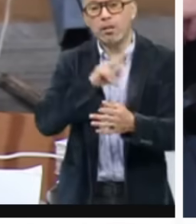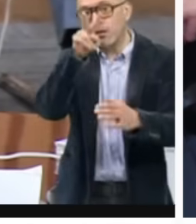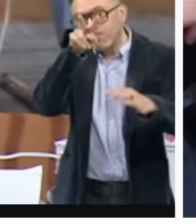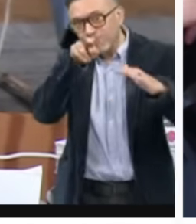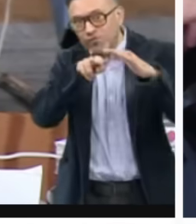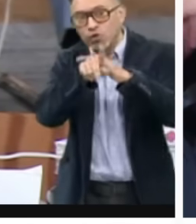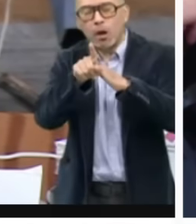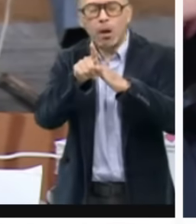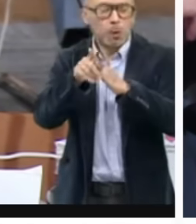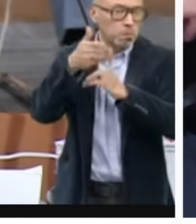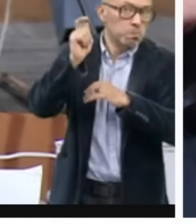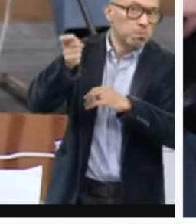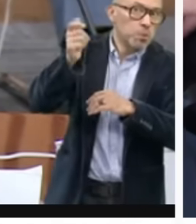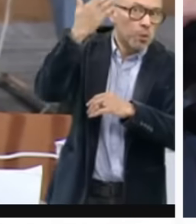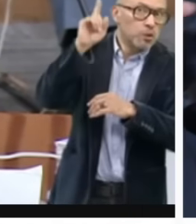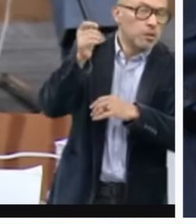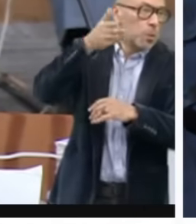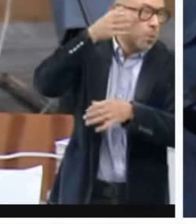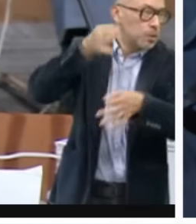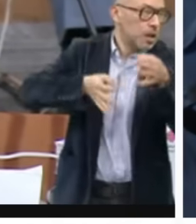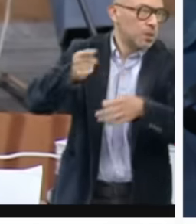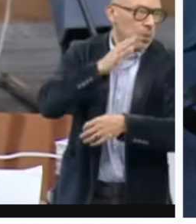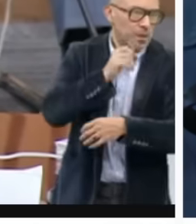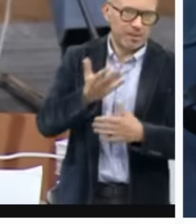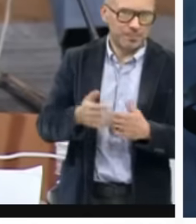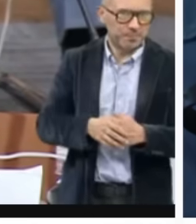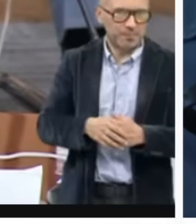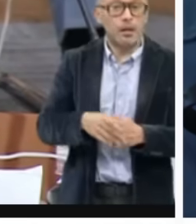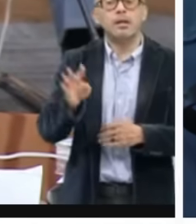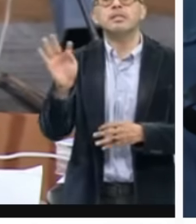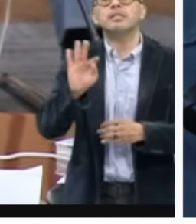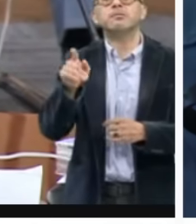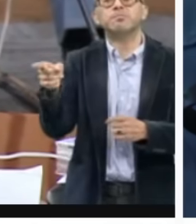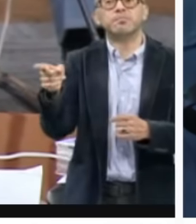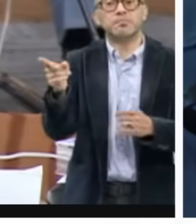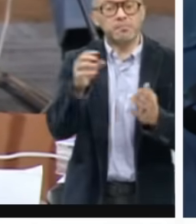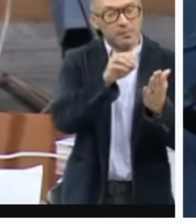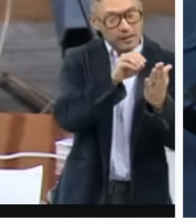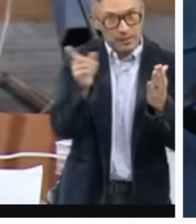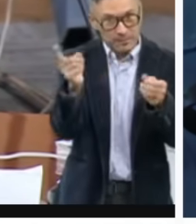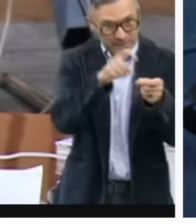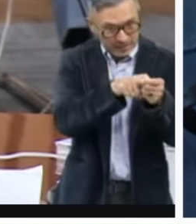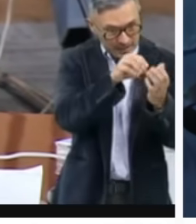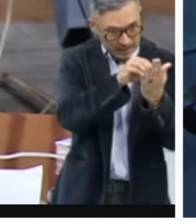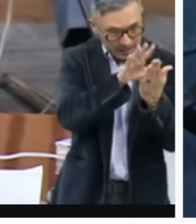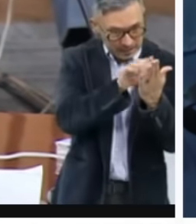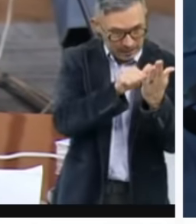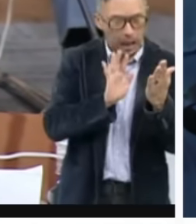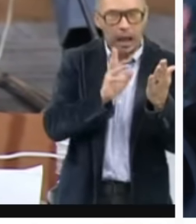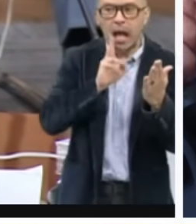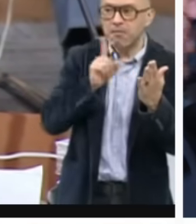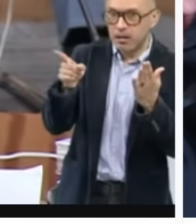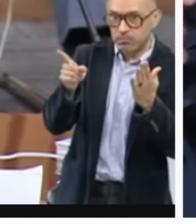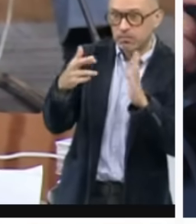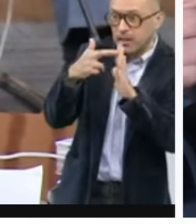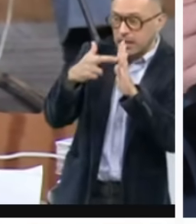prejuzgar. Si se registra, pues nosotros hasta ese momento vamos a valorar precisamente los requisitos de elegibilidad y